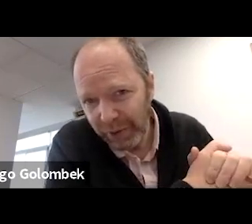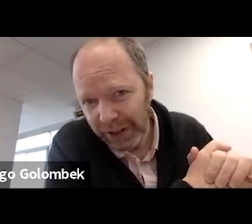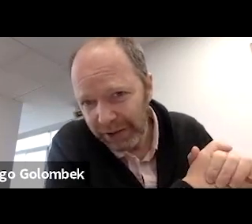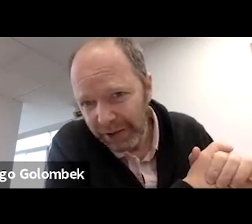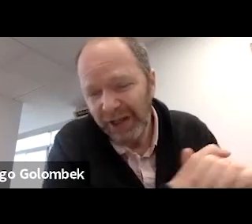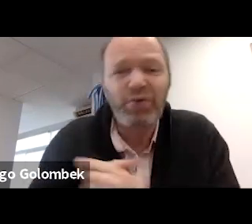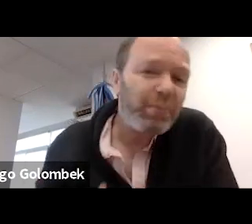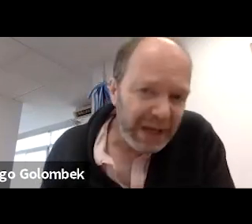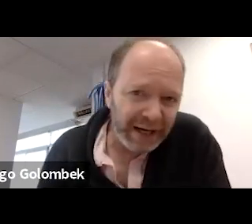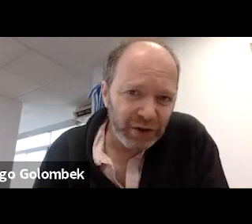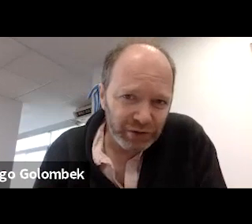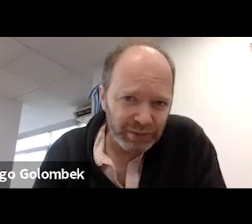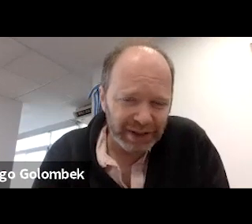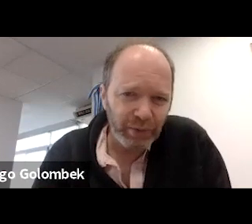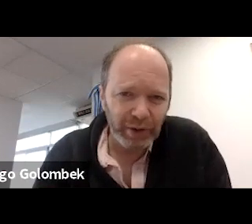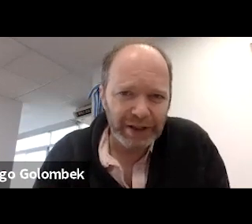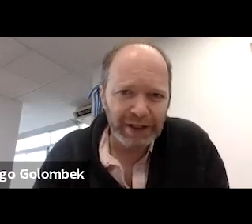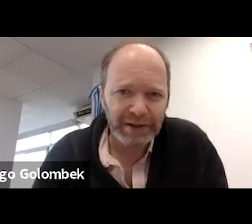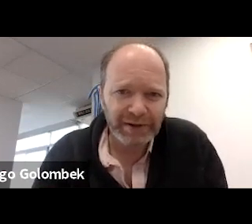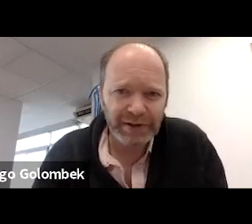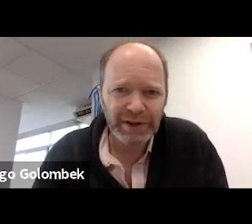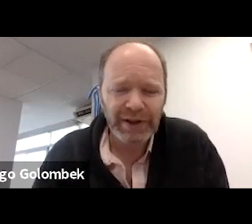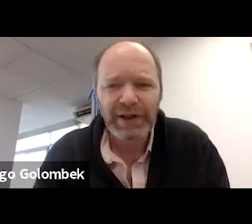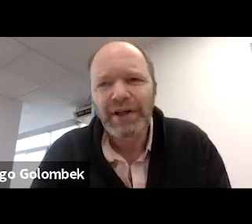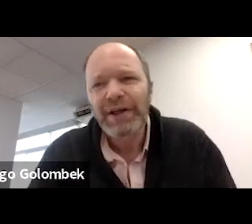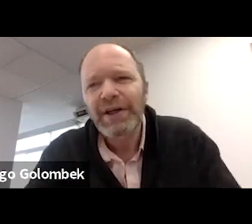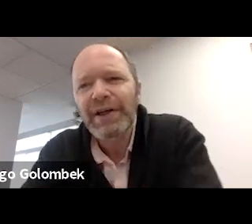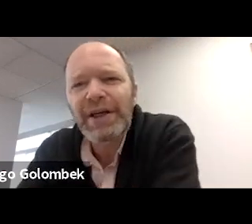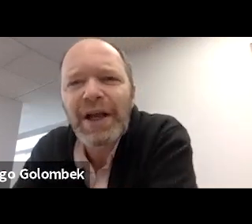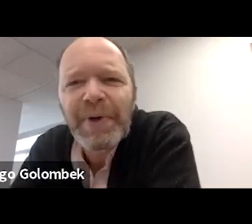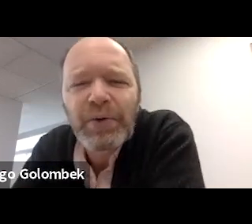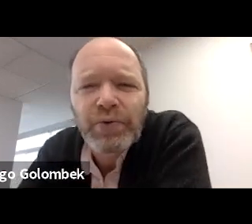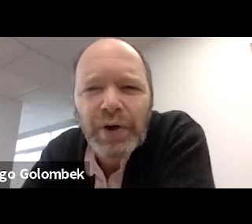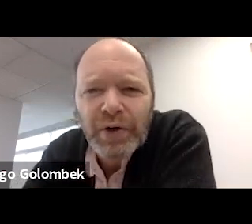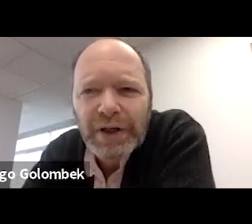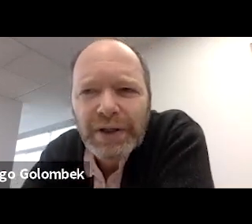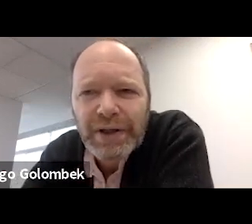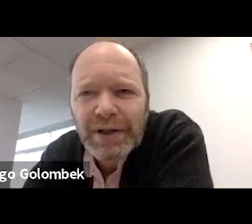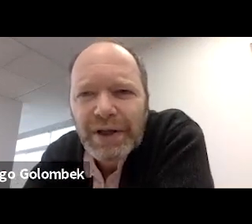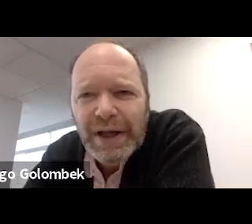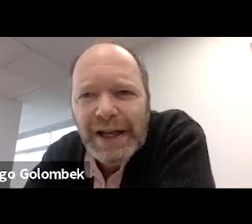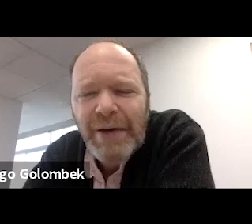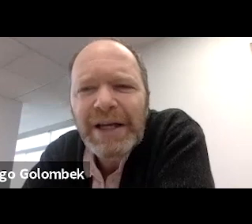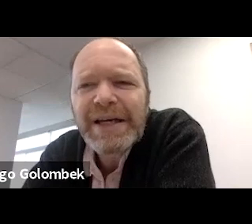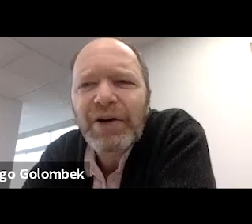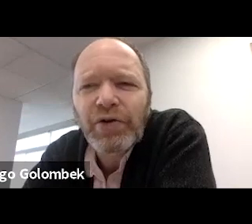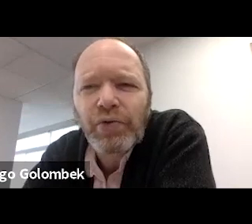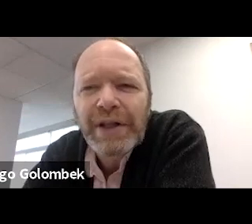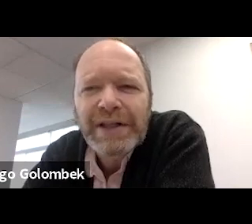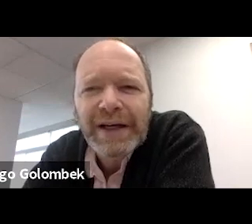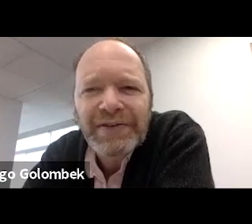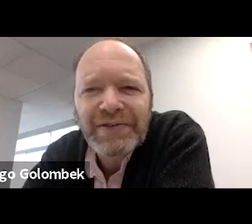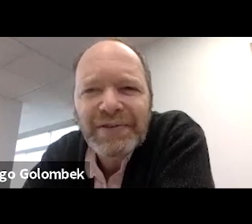inventamos la rueda. Hace unos 1000 años inventamos la valija, ¿sí? Y les pregunto ahora, la valija